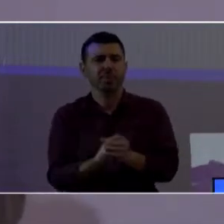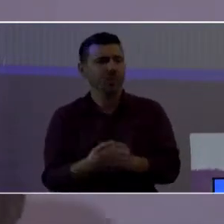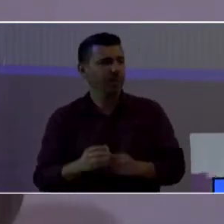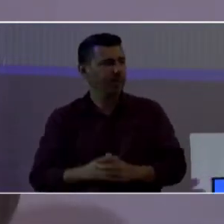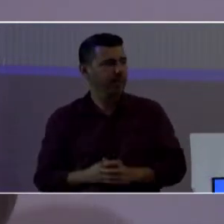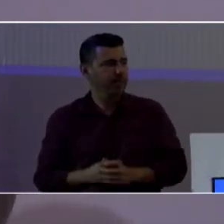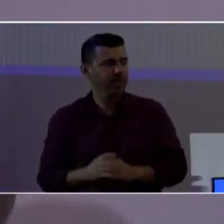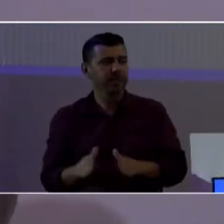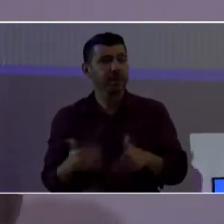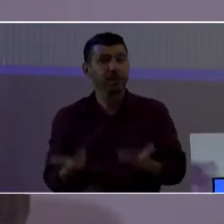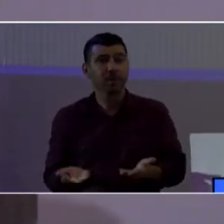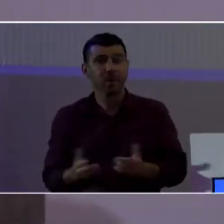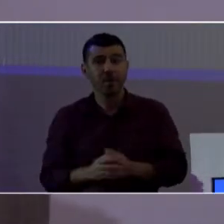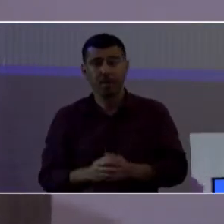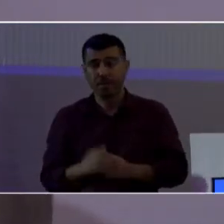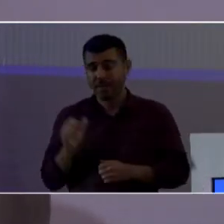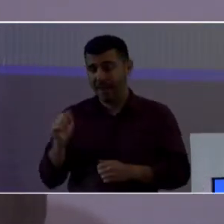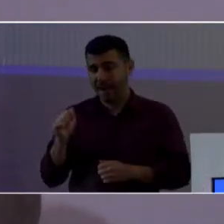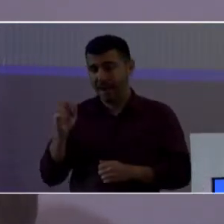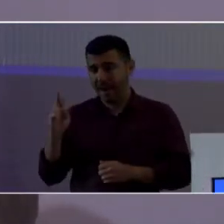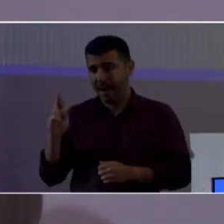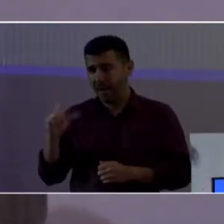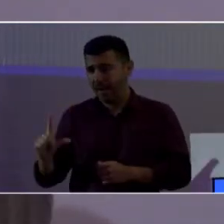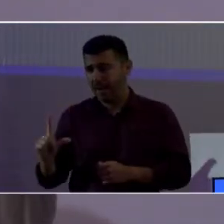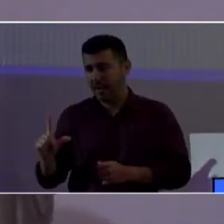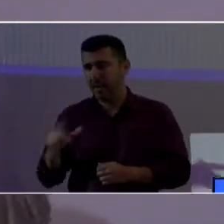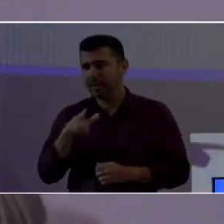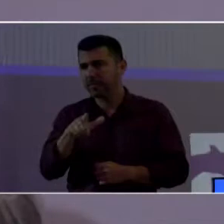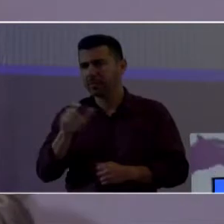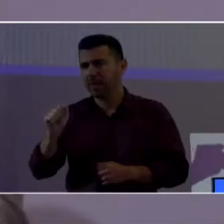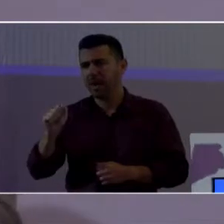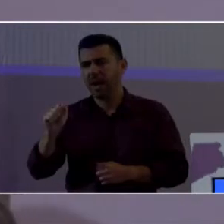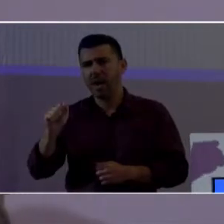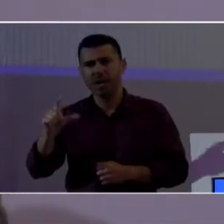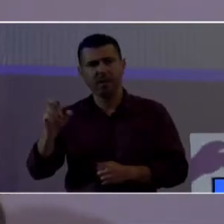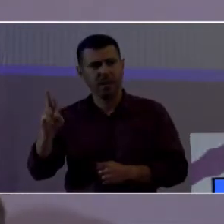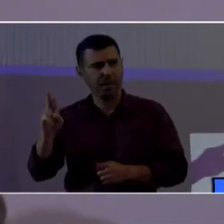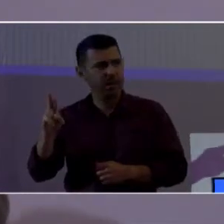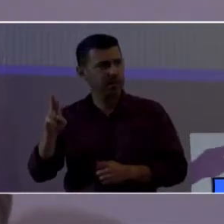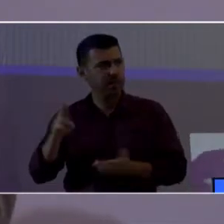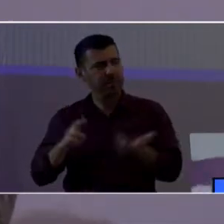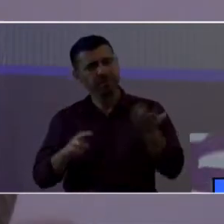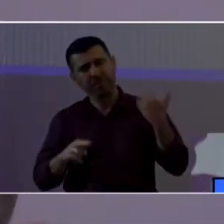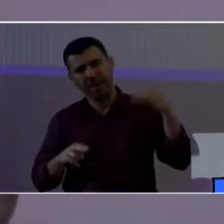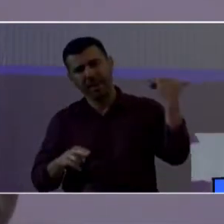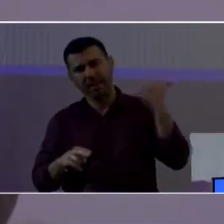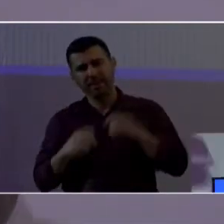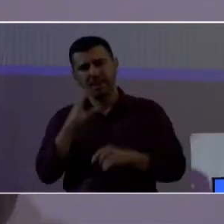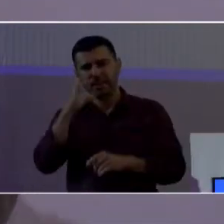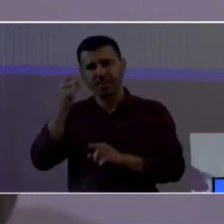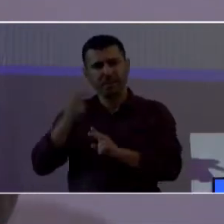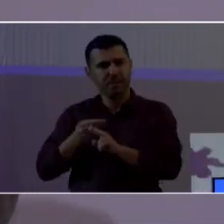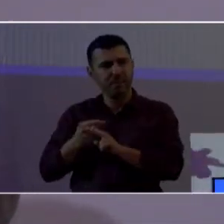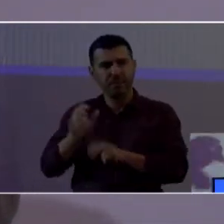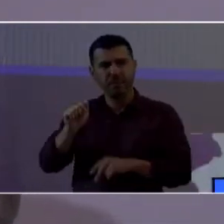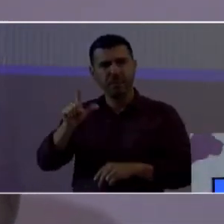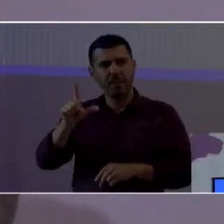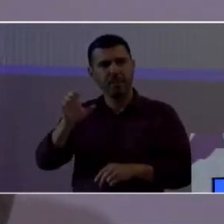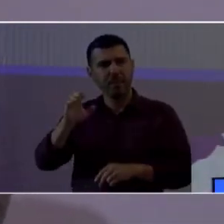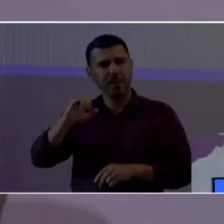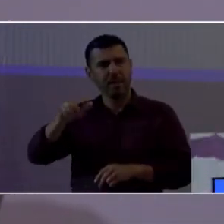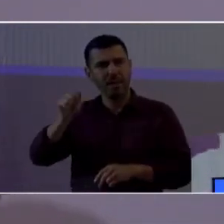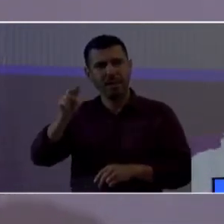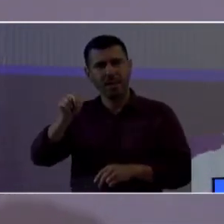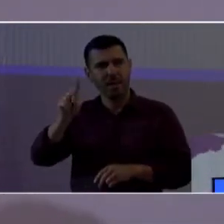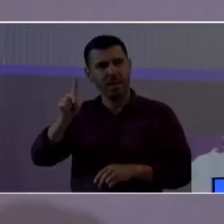Conocemos a la ARN, que antes era la ACR, desde Alejandro Eder. Y por allá en